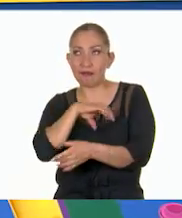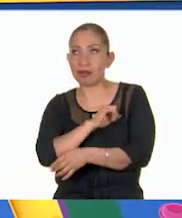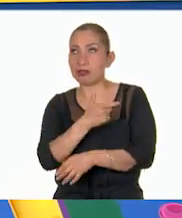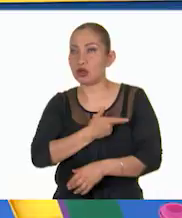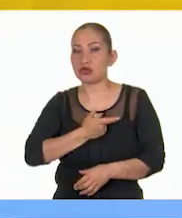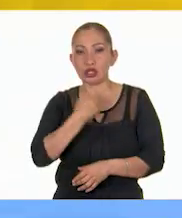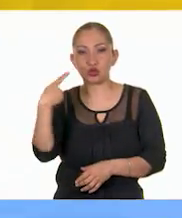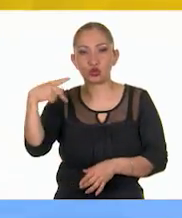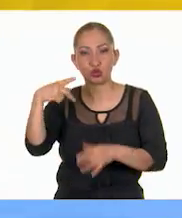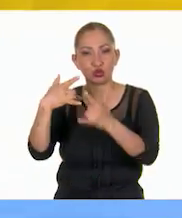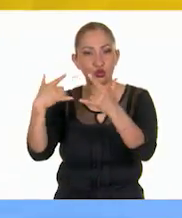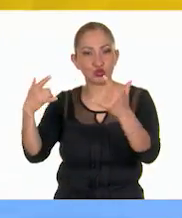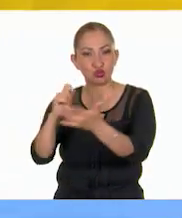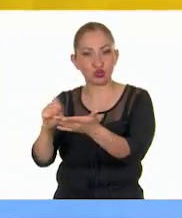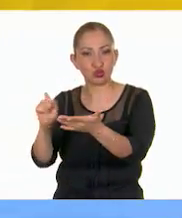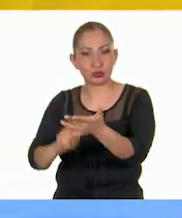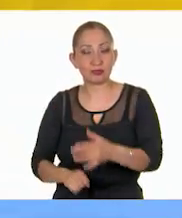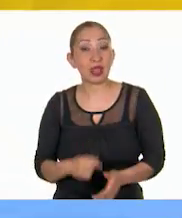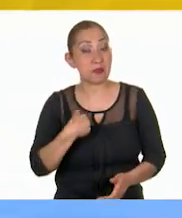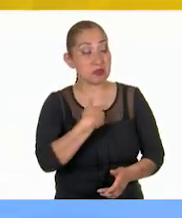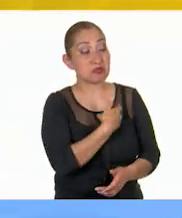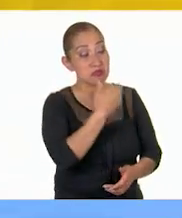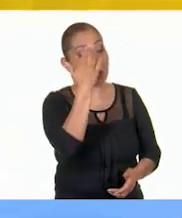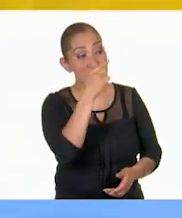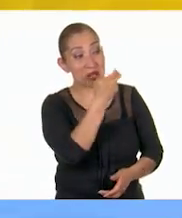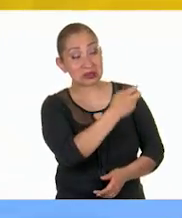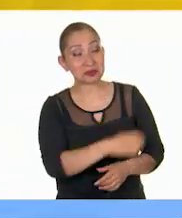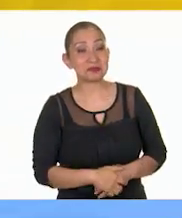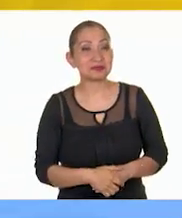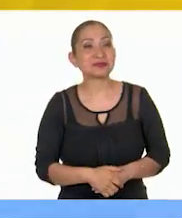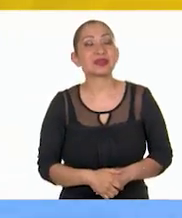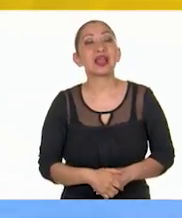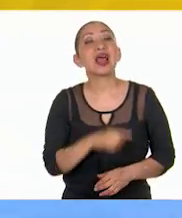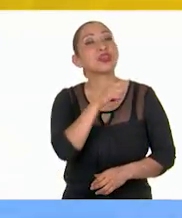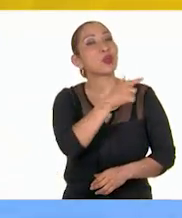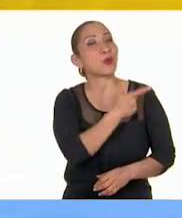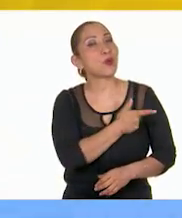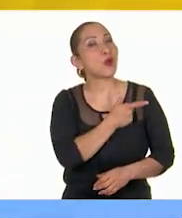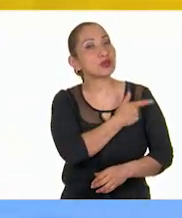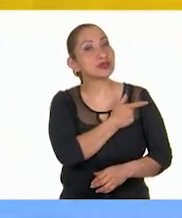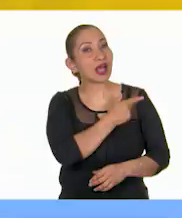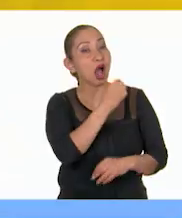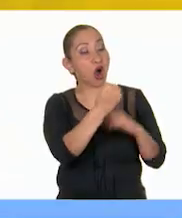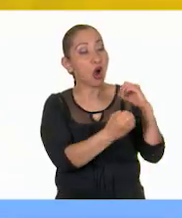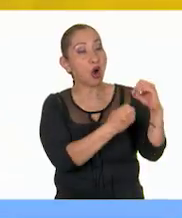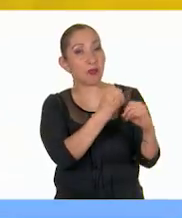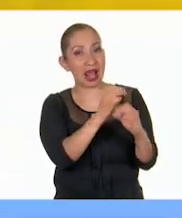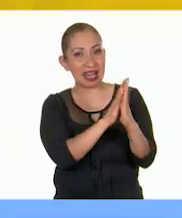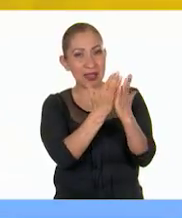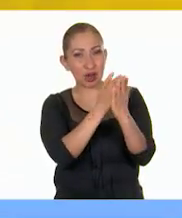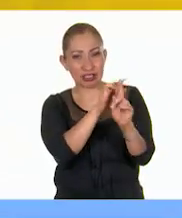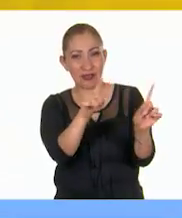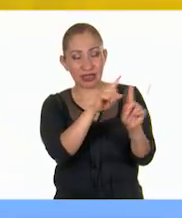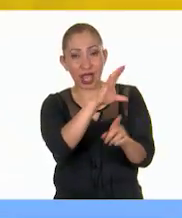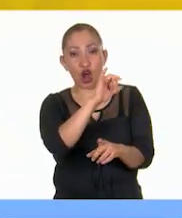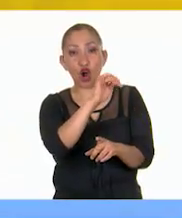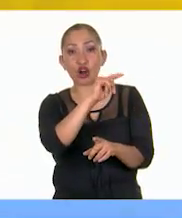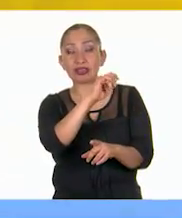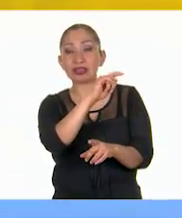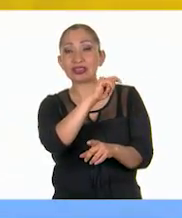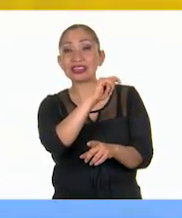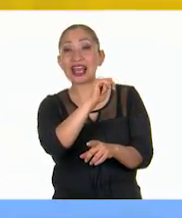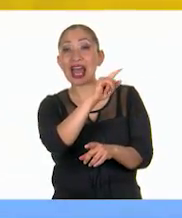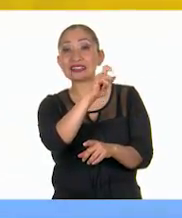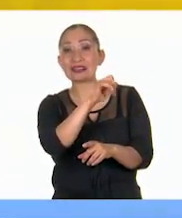favoritos? Pues eso me da mucho gusto saberlo, María, y que tu gusto por la obra de Cortázar ha ido creciendo,